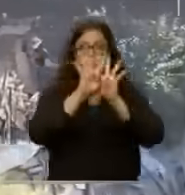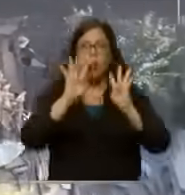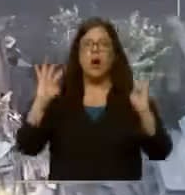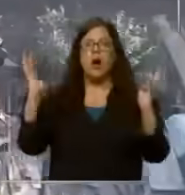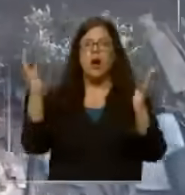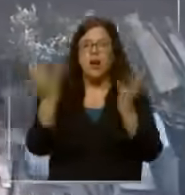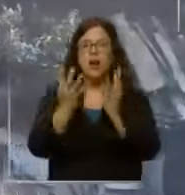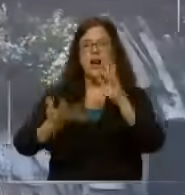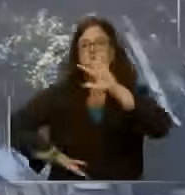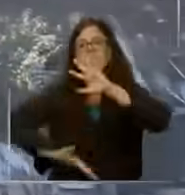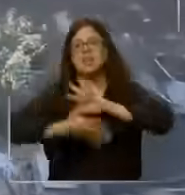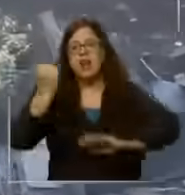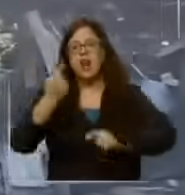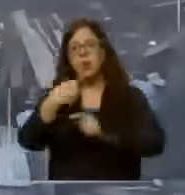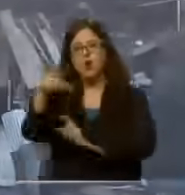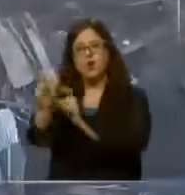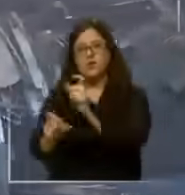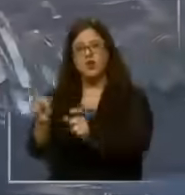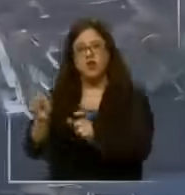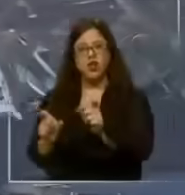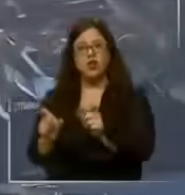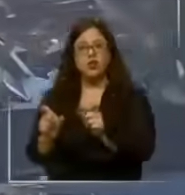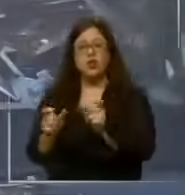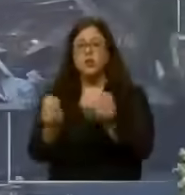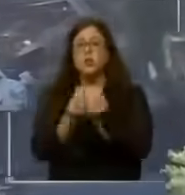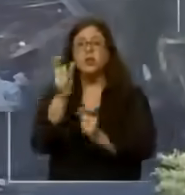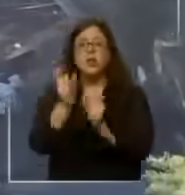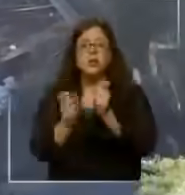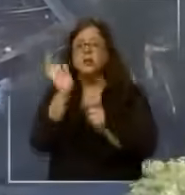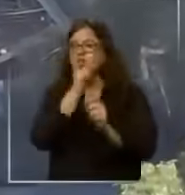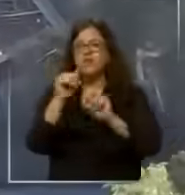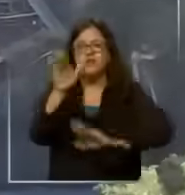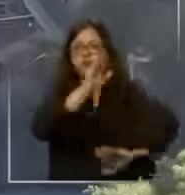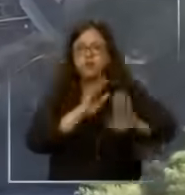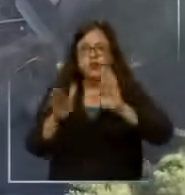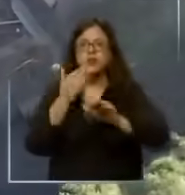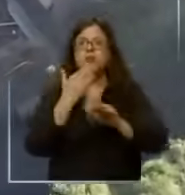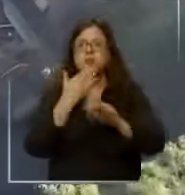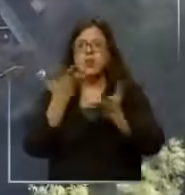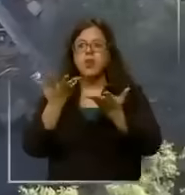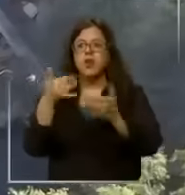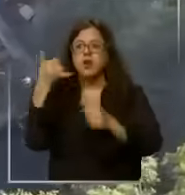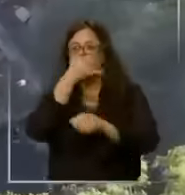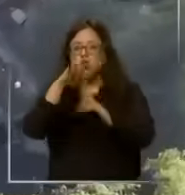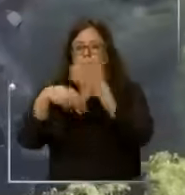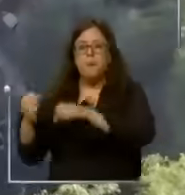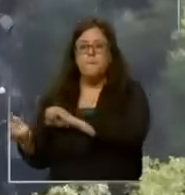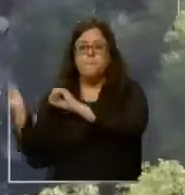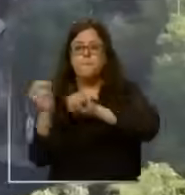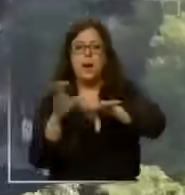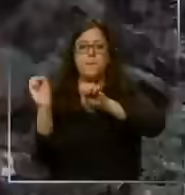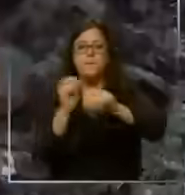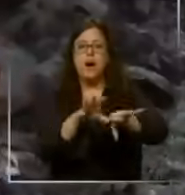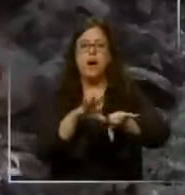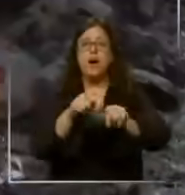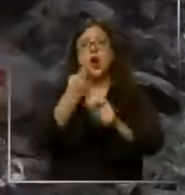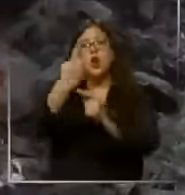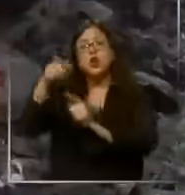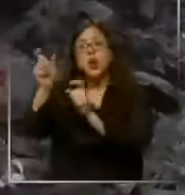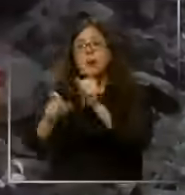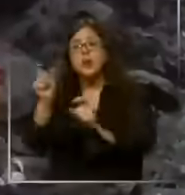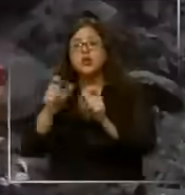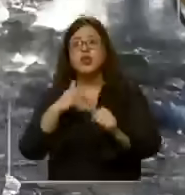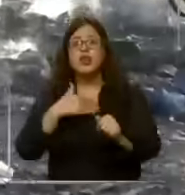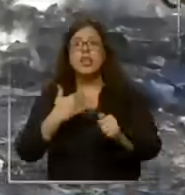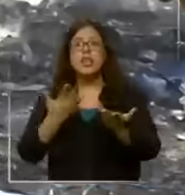porque fueron arrebatadas por terceros. Mucha gente no lo cuida porque también vienen a dejar basura. Incluso otros se buscan